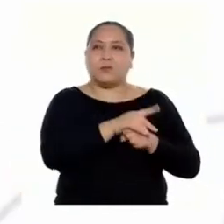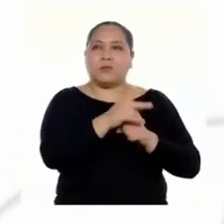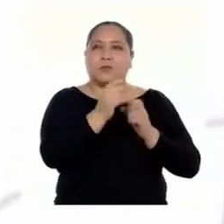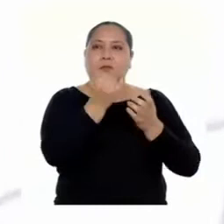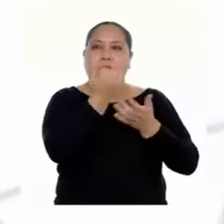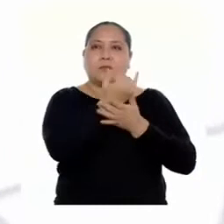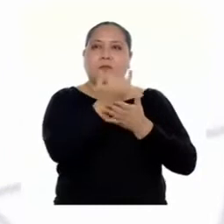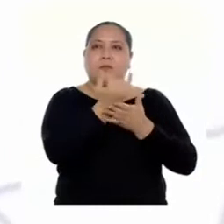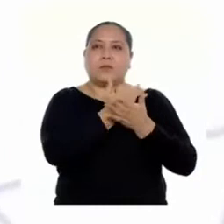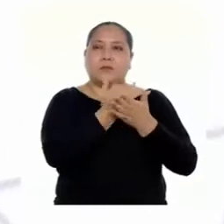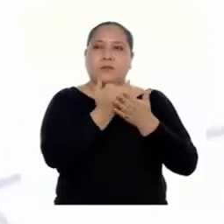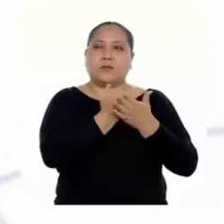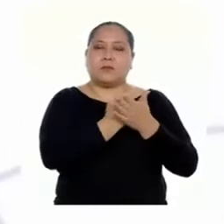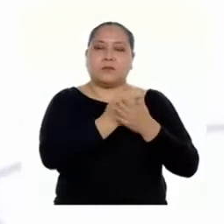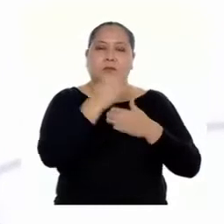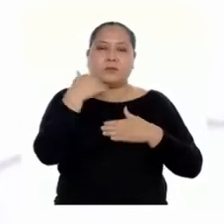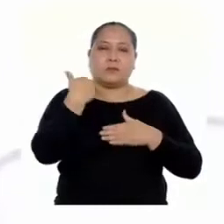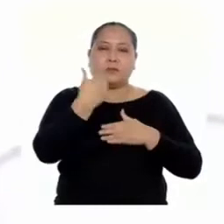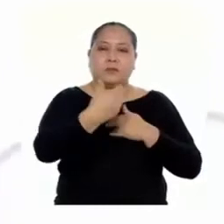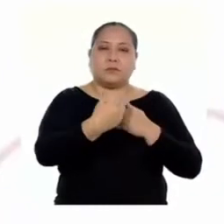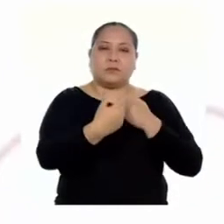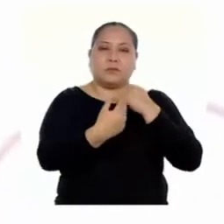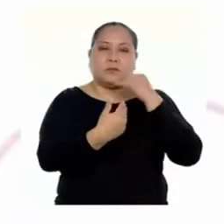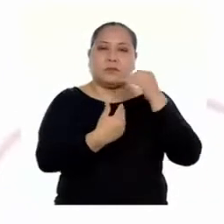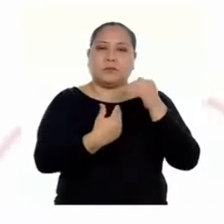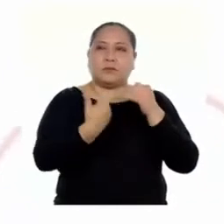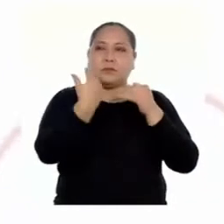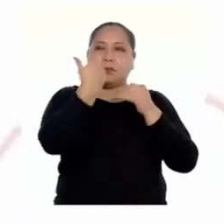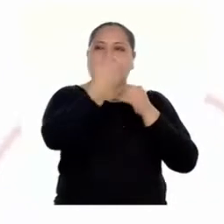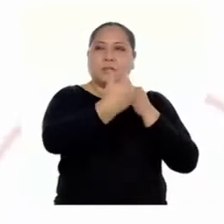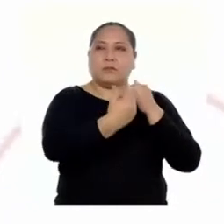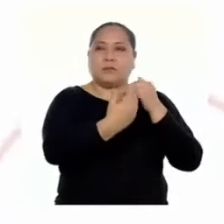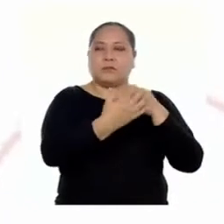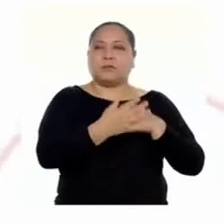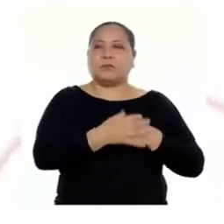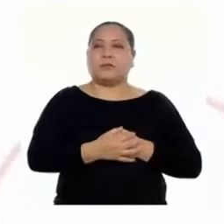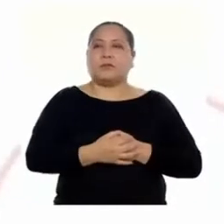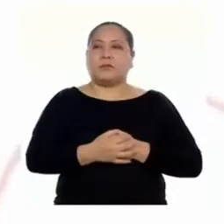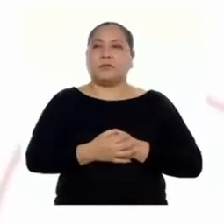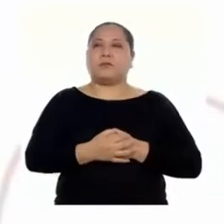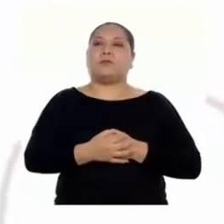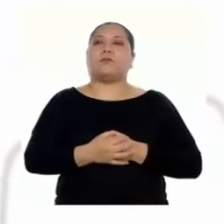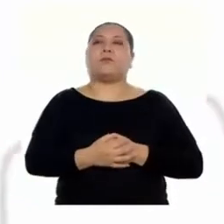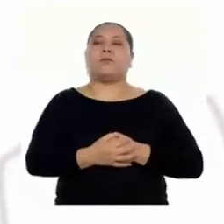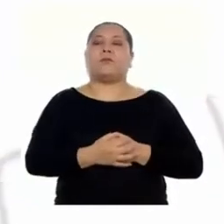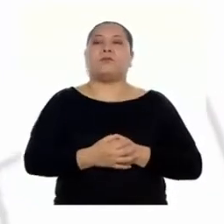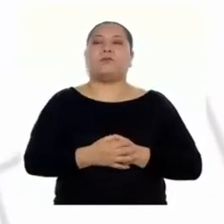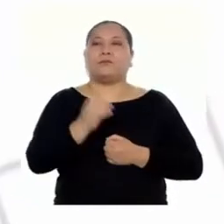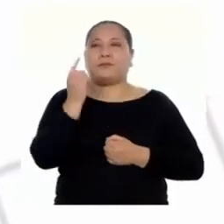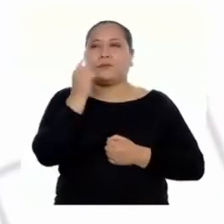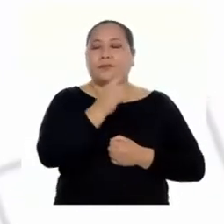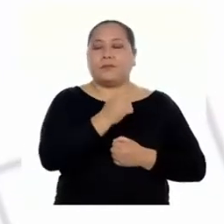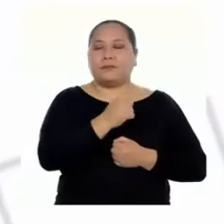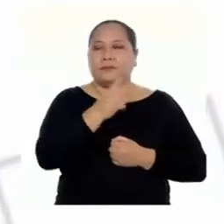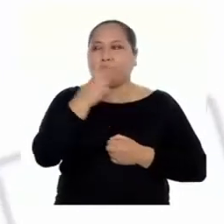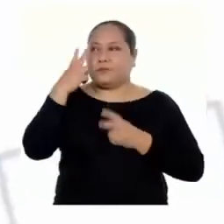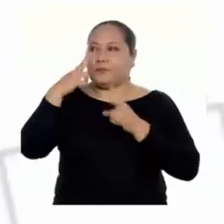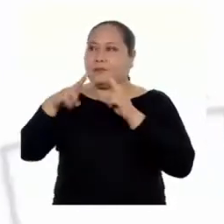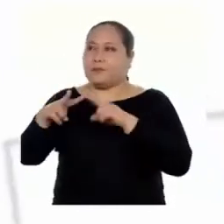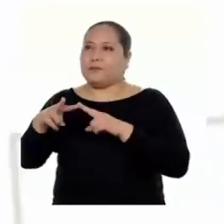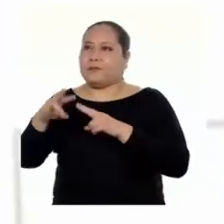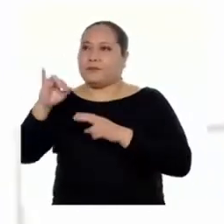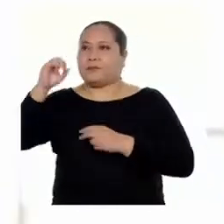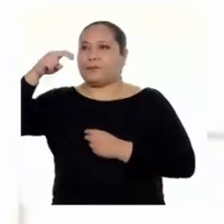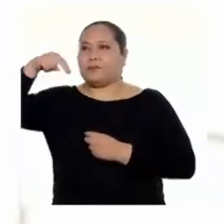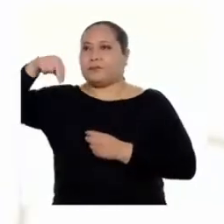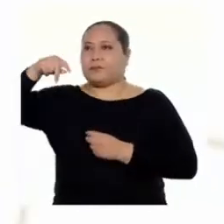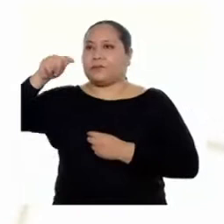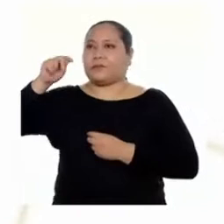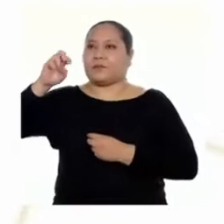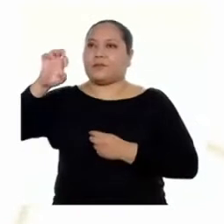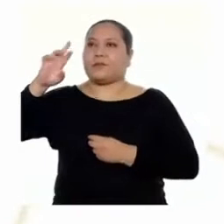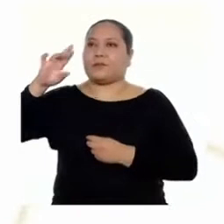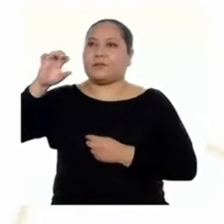lo graficamos, vamos a tener una recta. Ahora, veamos el caso del interés compuesto. A ver, del primer